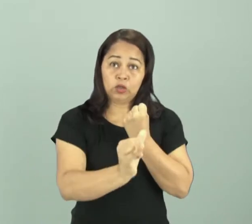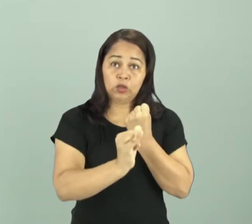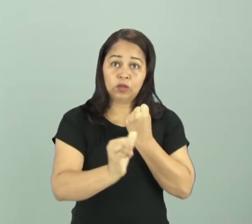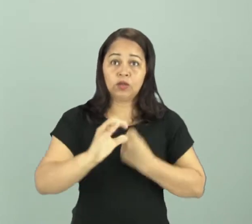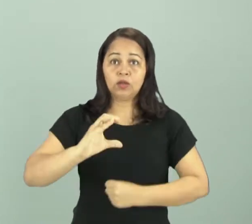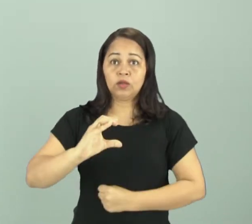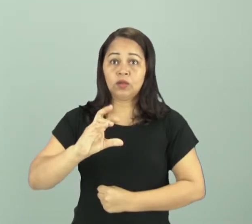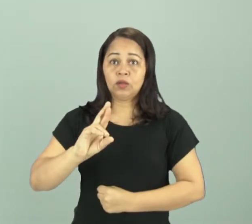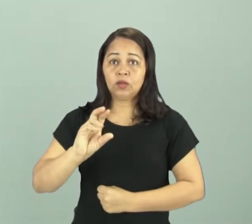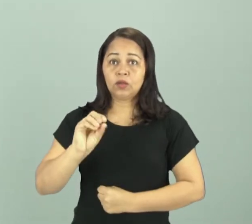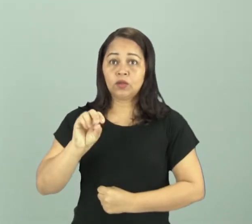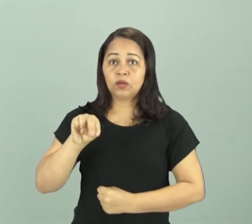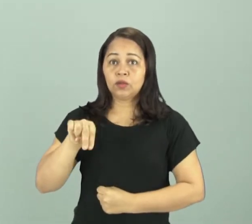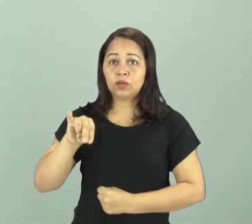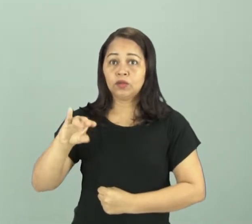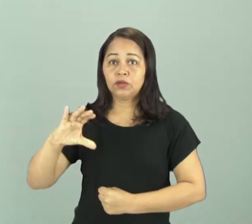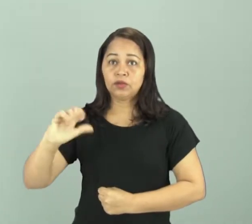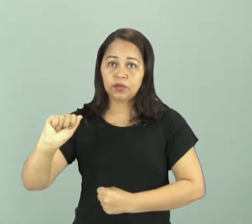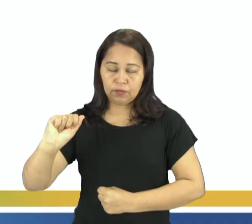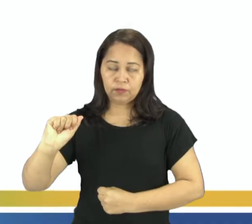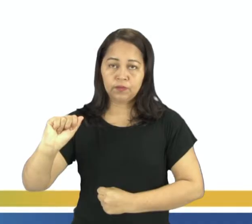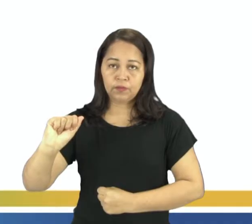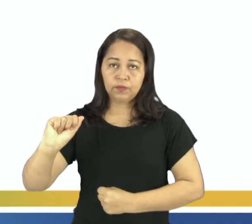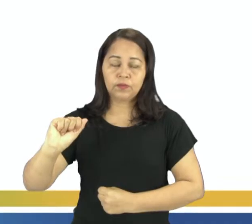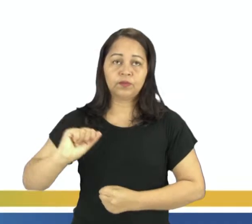a la introducción. Entonces,